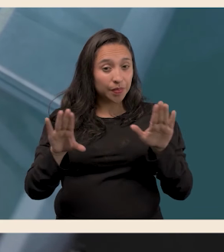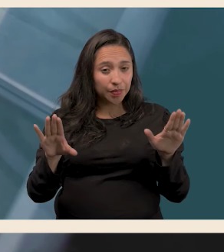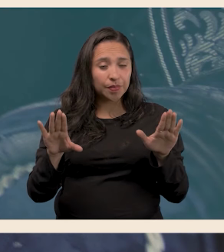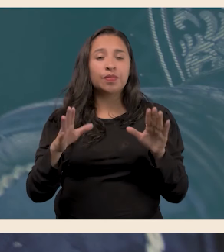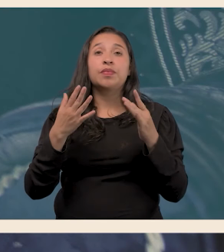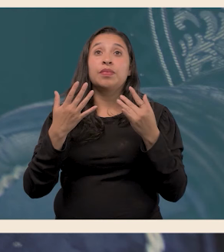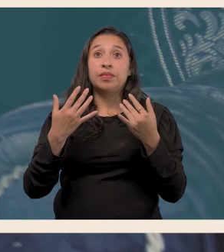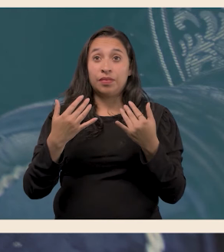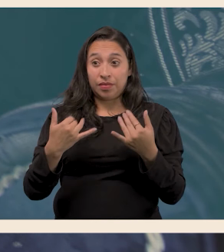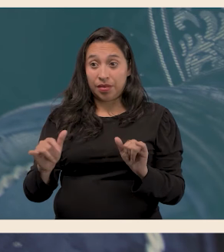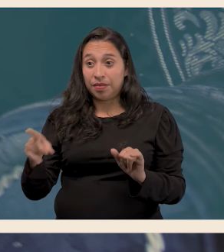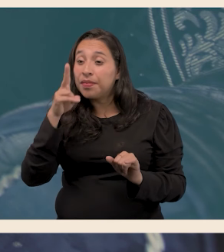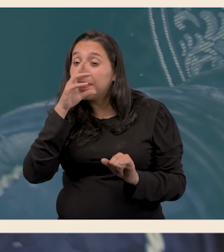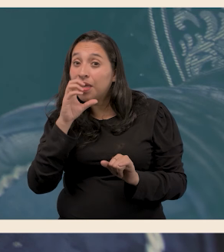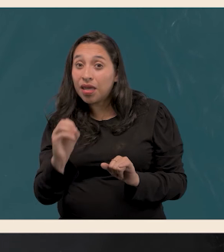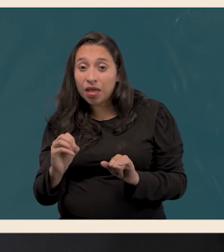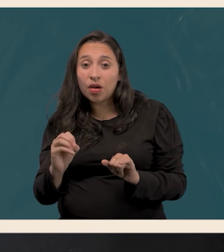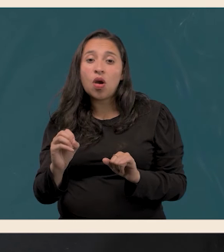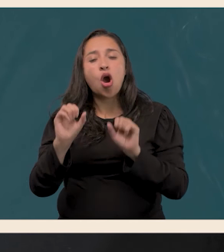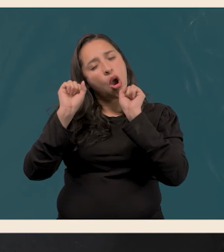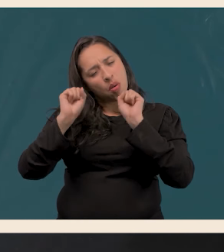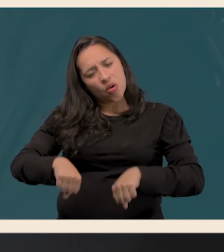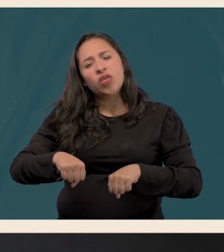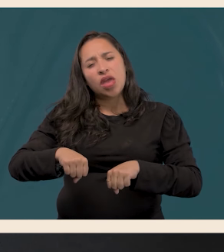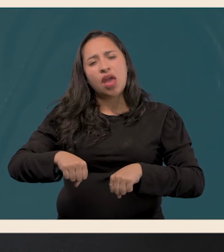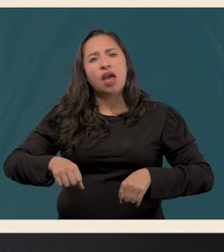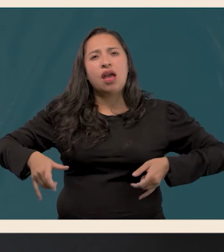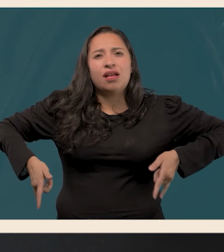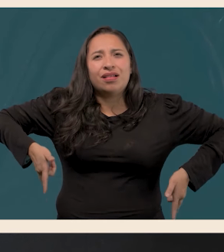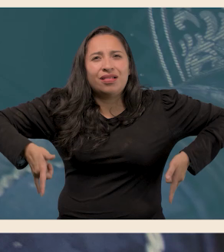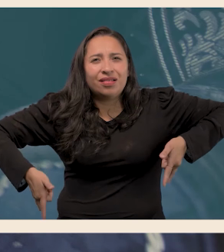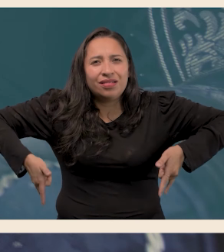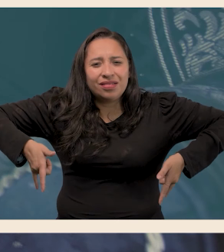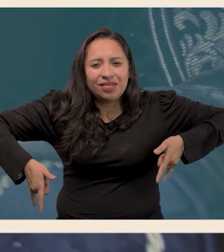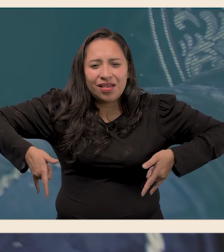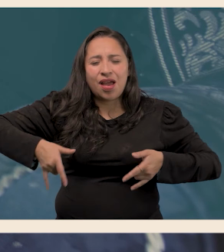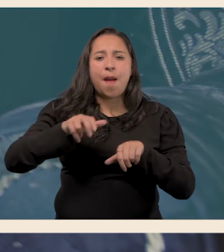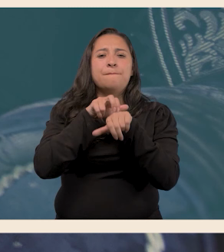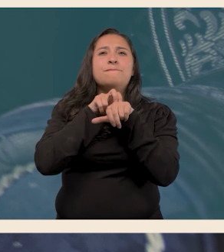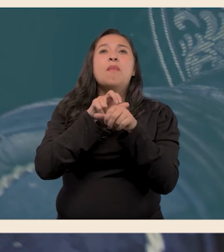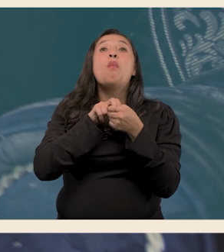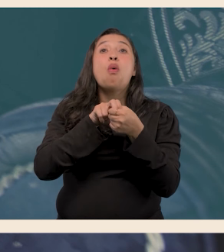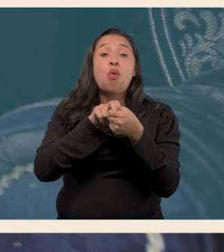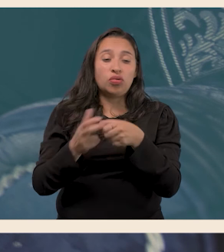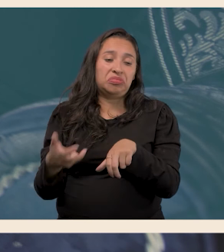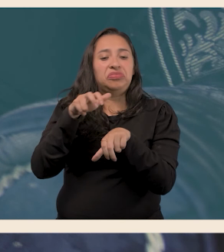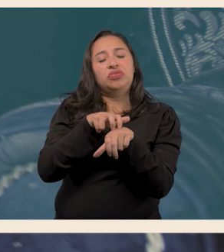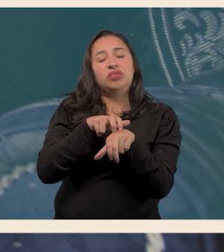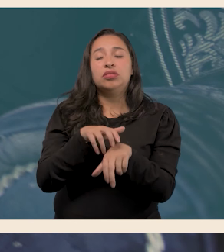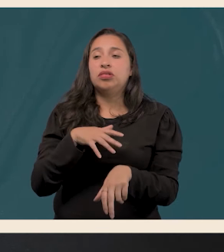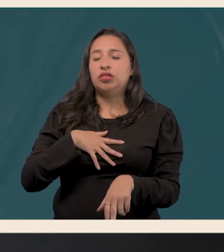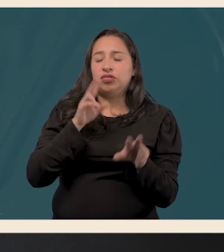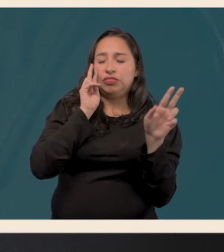Cuando ya él empezó a que se podía movilizar en bus, pero que con sus muleticas, eso sí me causaba también